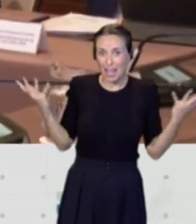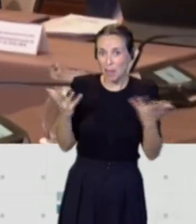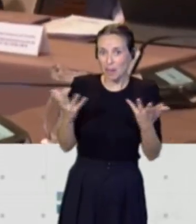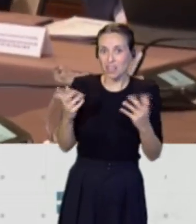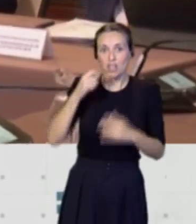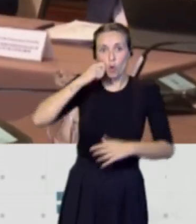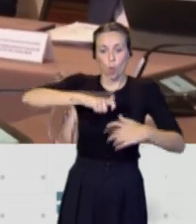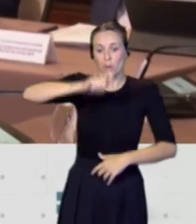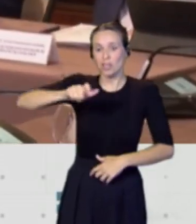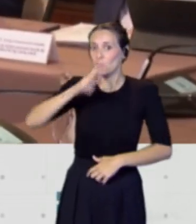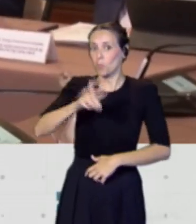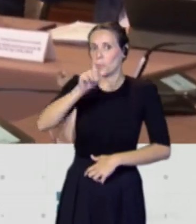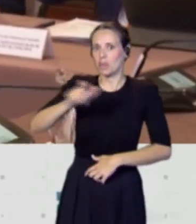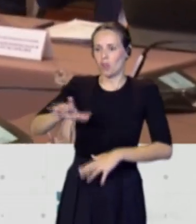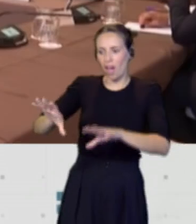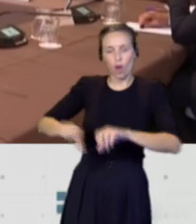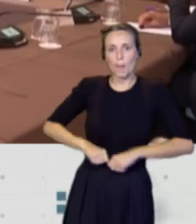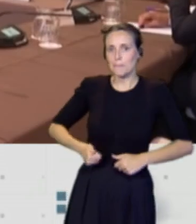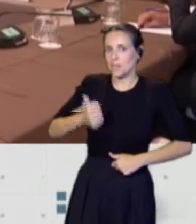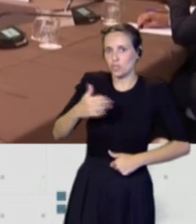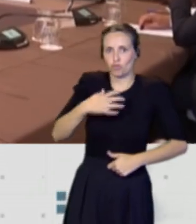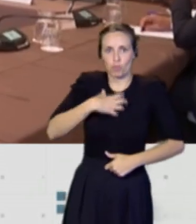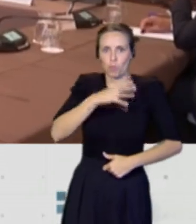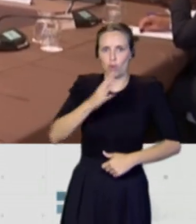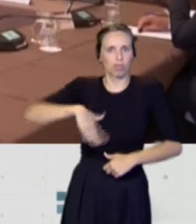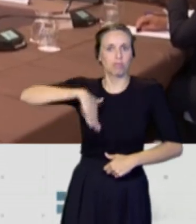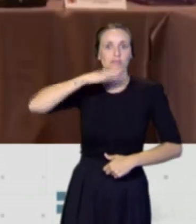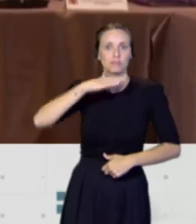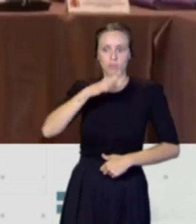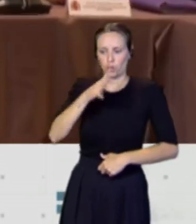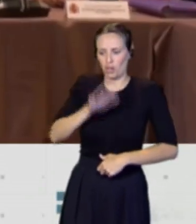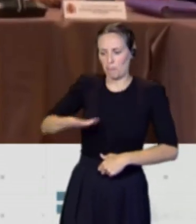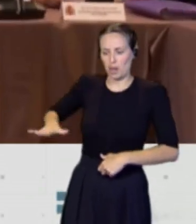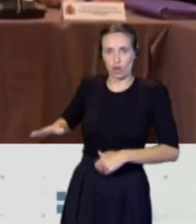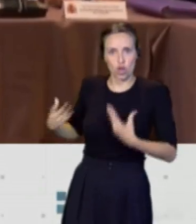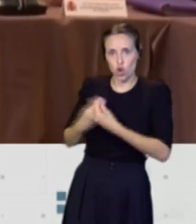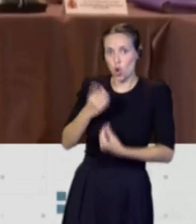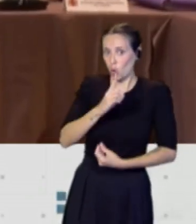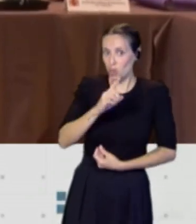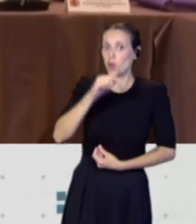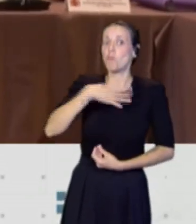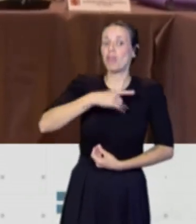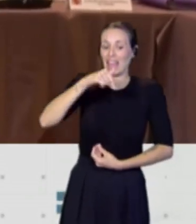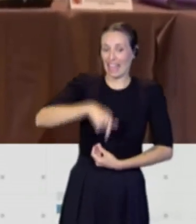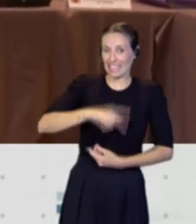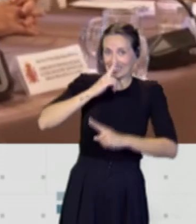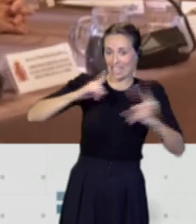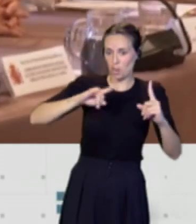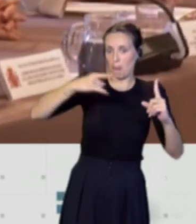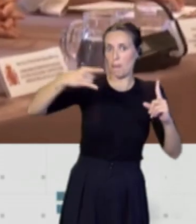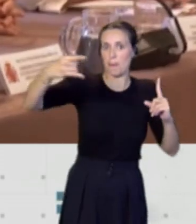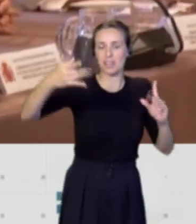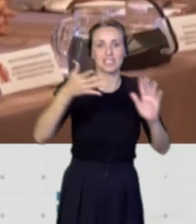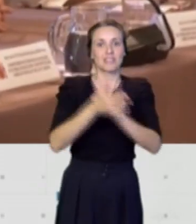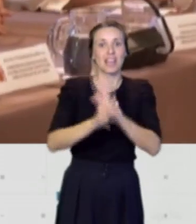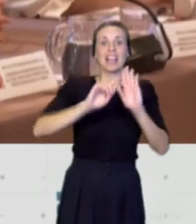el desbordamiento de la capacidad de acogida de Canarias a los menores no acompañados, que se puede multiplicar en este año. Requiere una reforma legal de la Ley